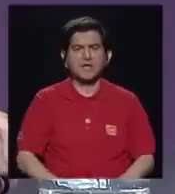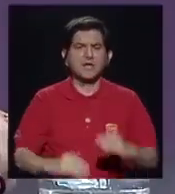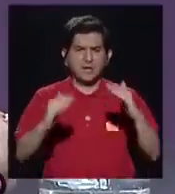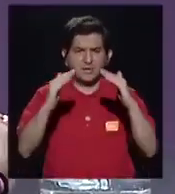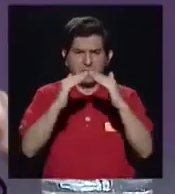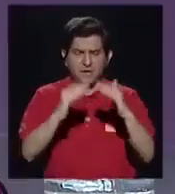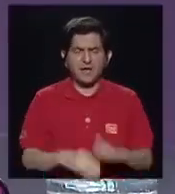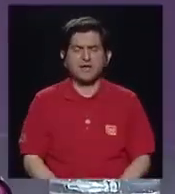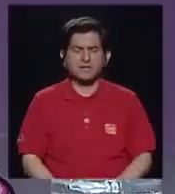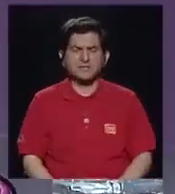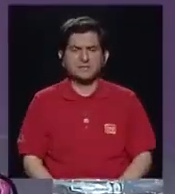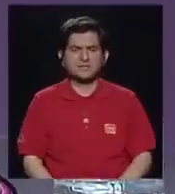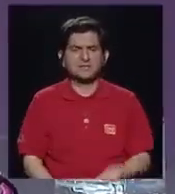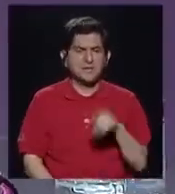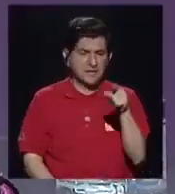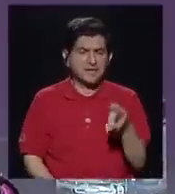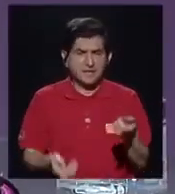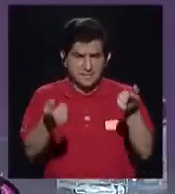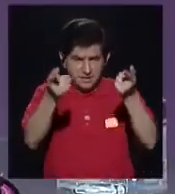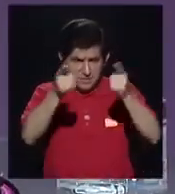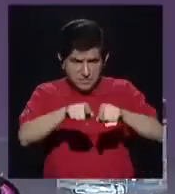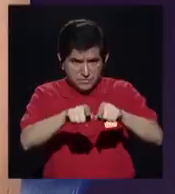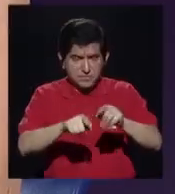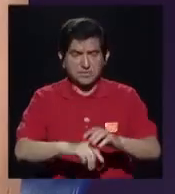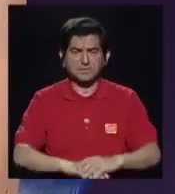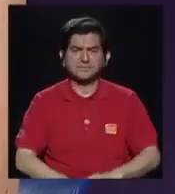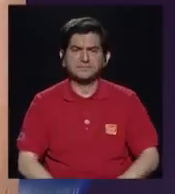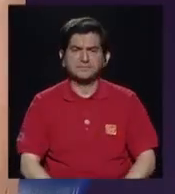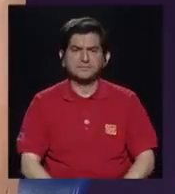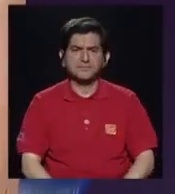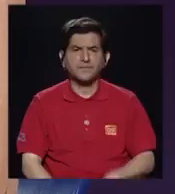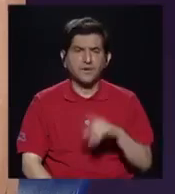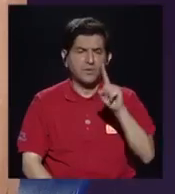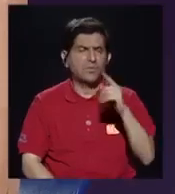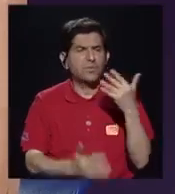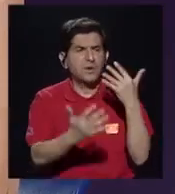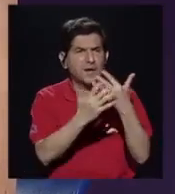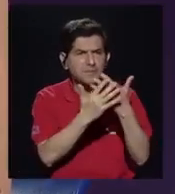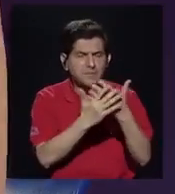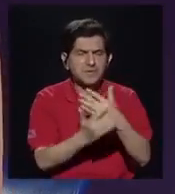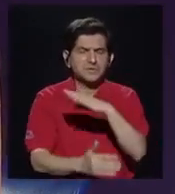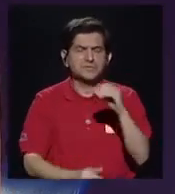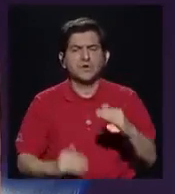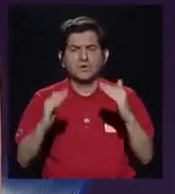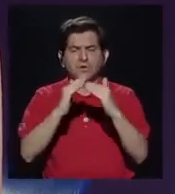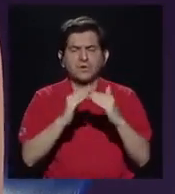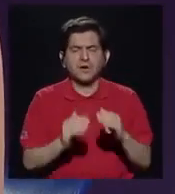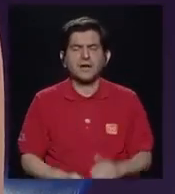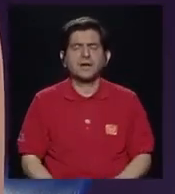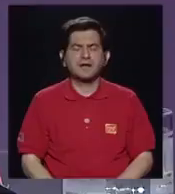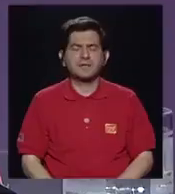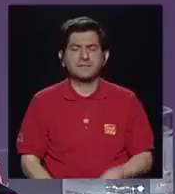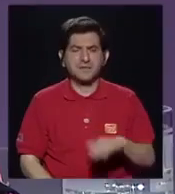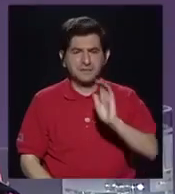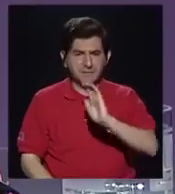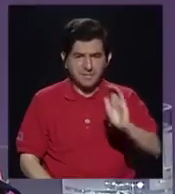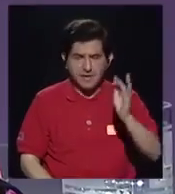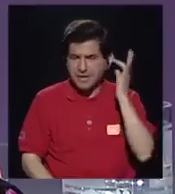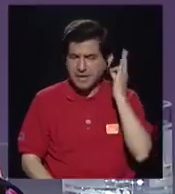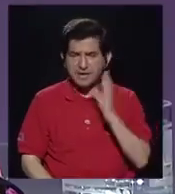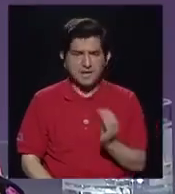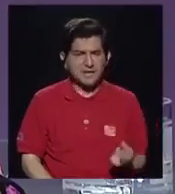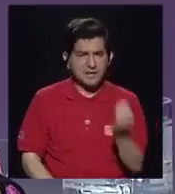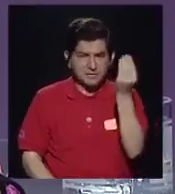virgen de la Asunción este prisión orfanato albergue 42 niñas calcinadas Parece que son más